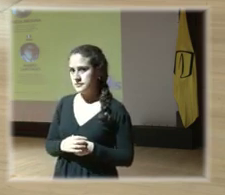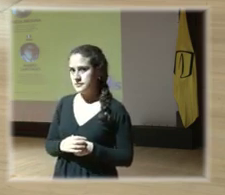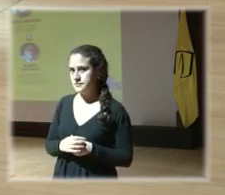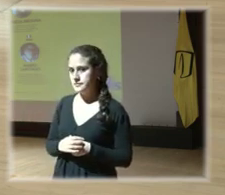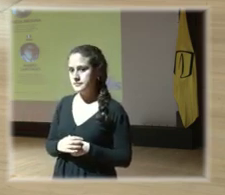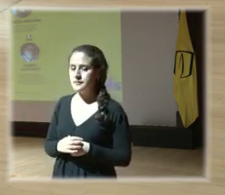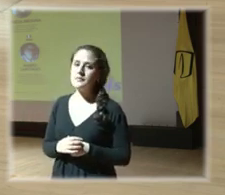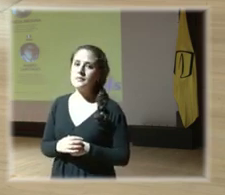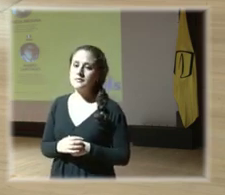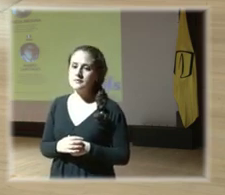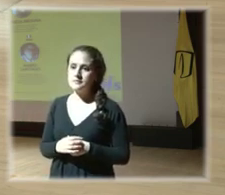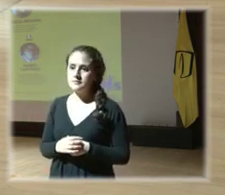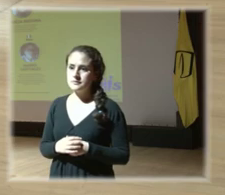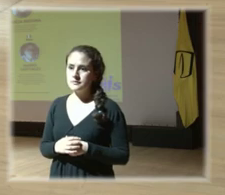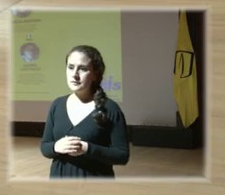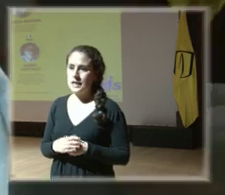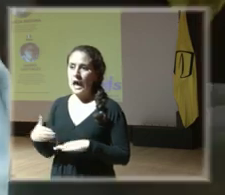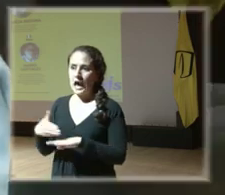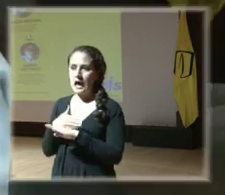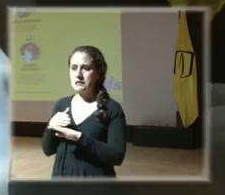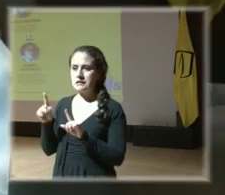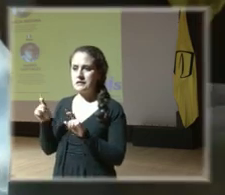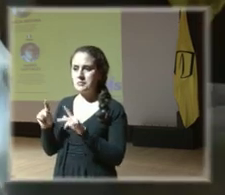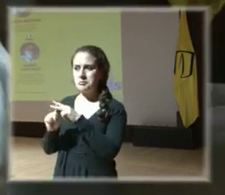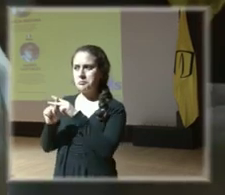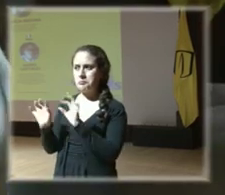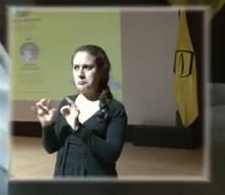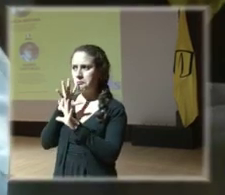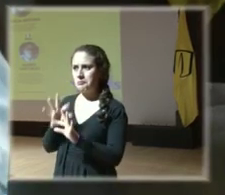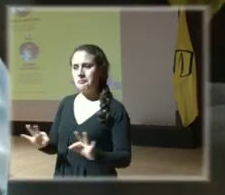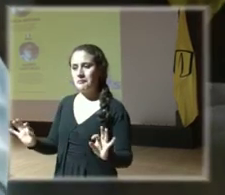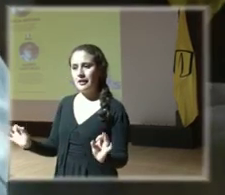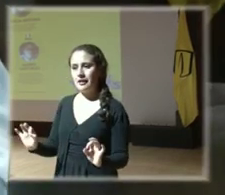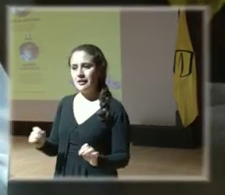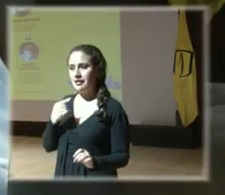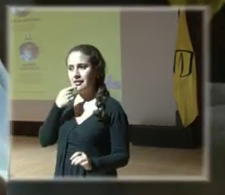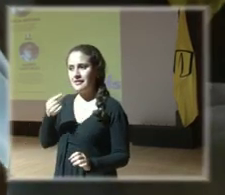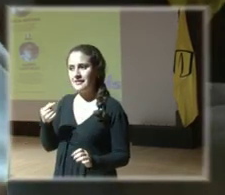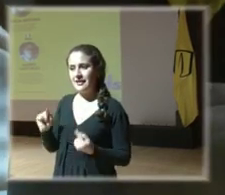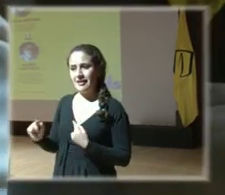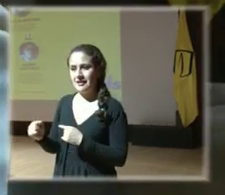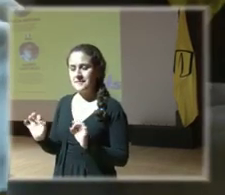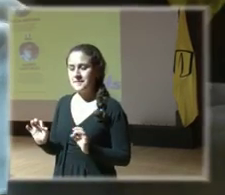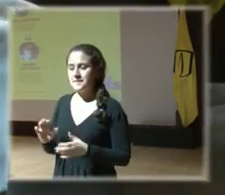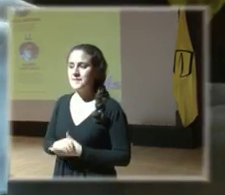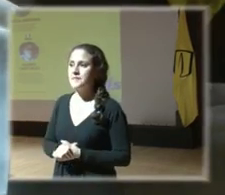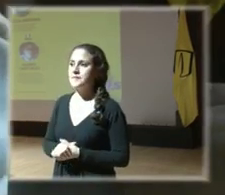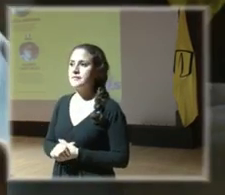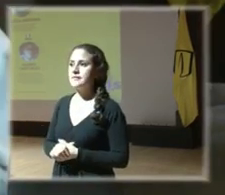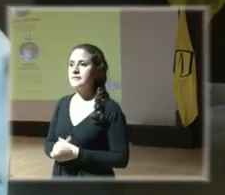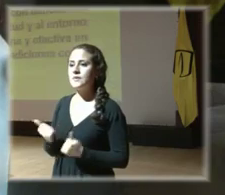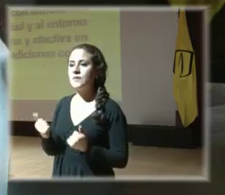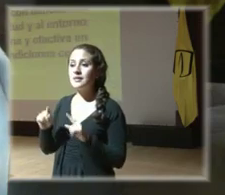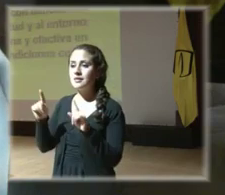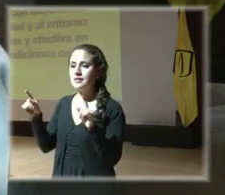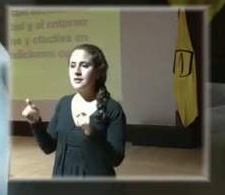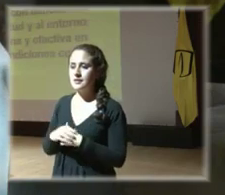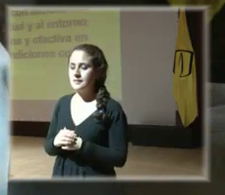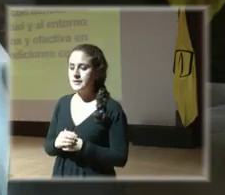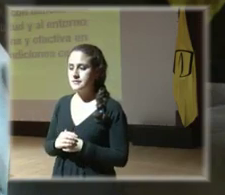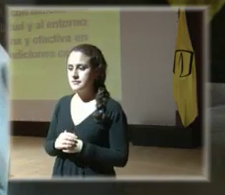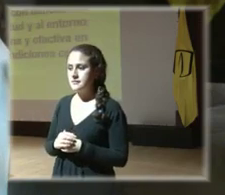que un tema que no hemos tocado casi nada, ¿no? Aquí en este conversatorio, es el vínculo